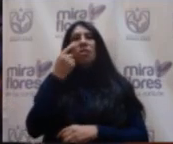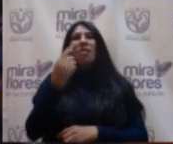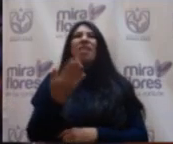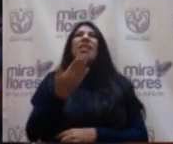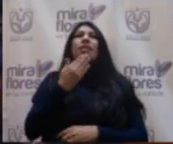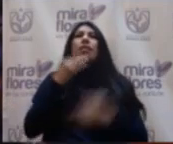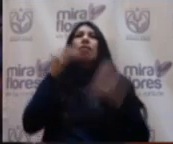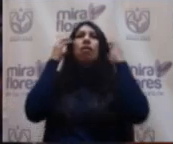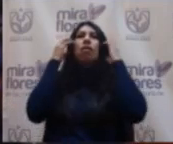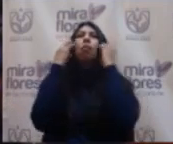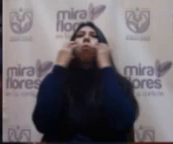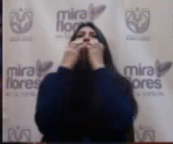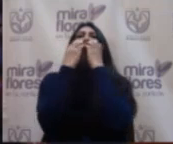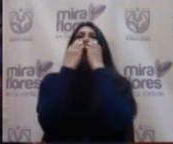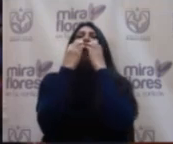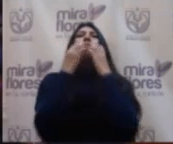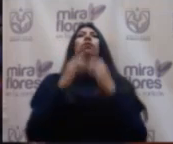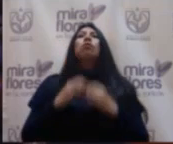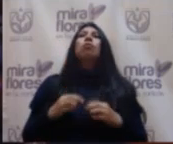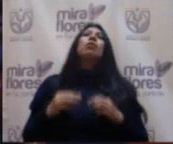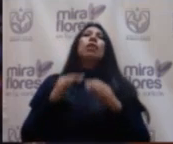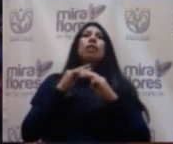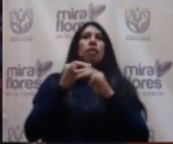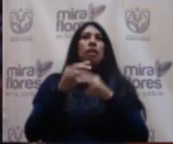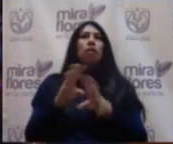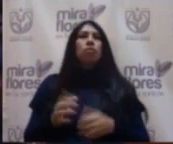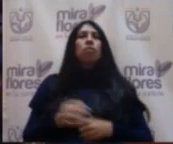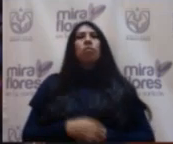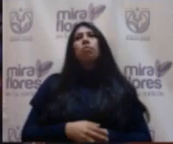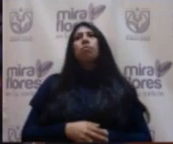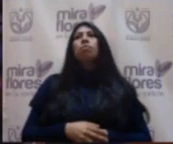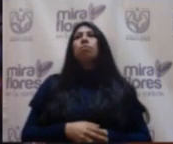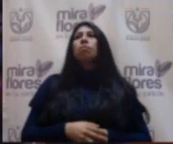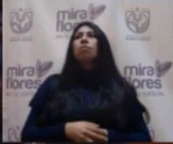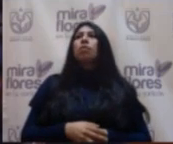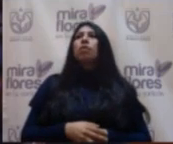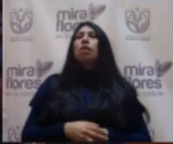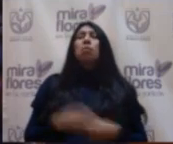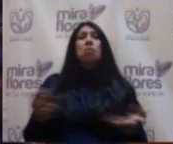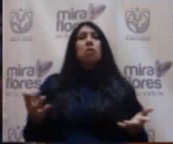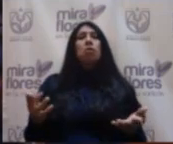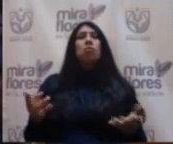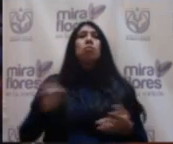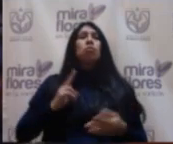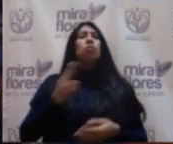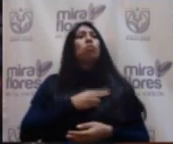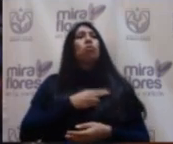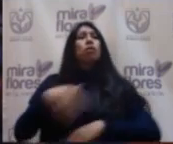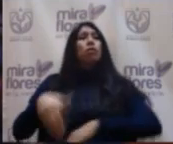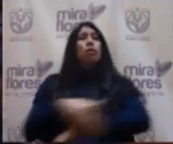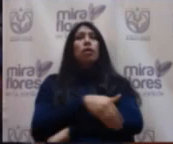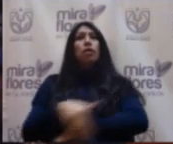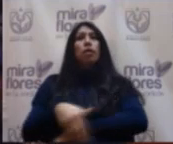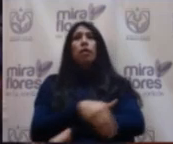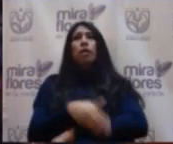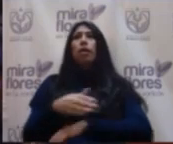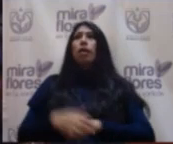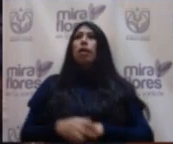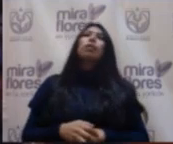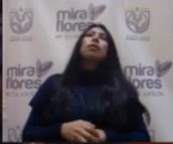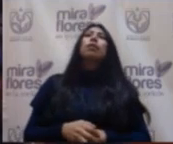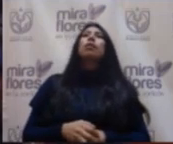Grau, lo cual ya es un extremo. Pero nuestra calle es Comandante Pinar, Enrique